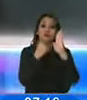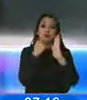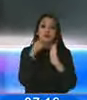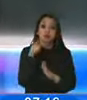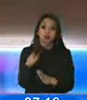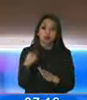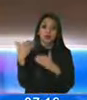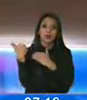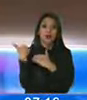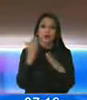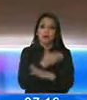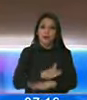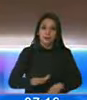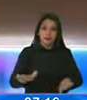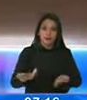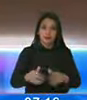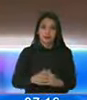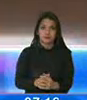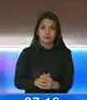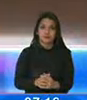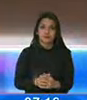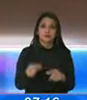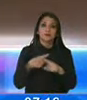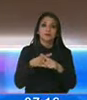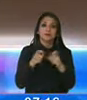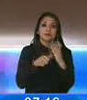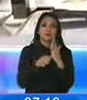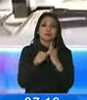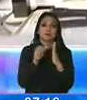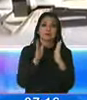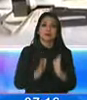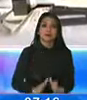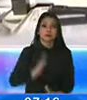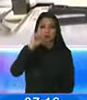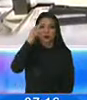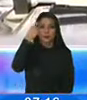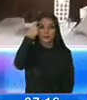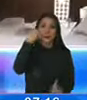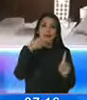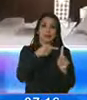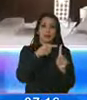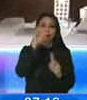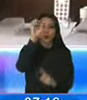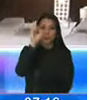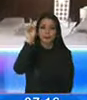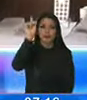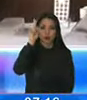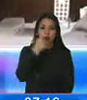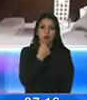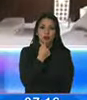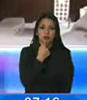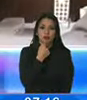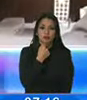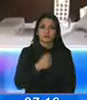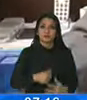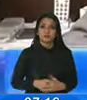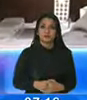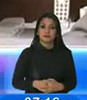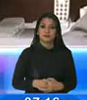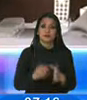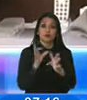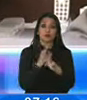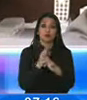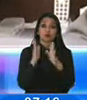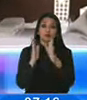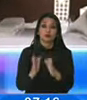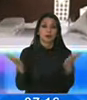abandono efectivo. Es lo que opina el exministro de gobierno Vladimiro Álvarez. Ya el cese de funciones está dado